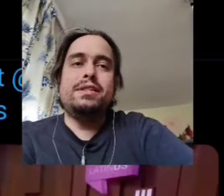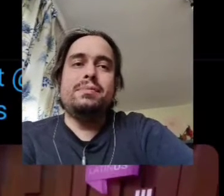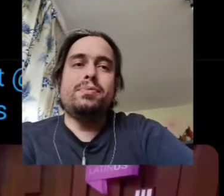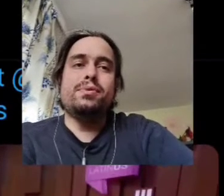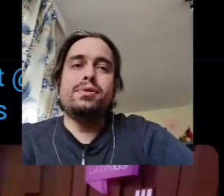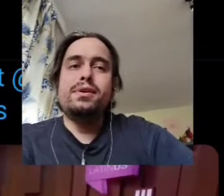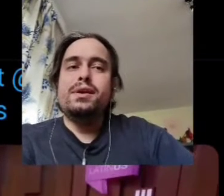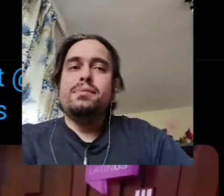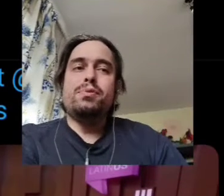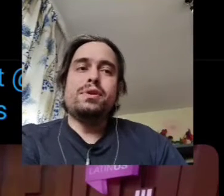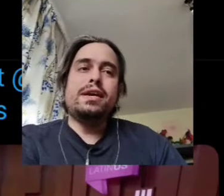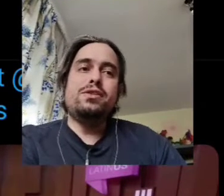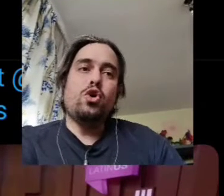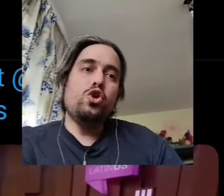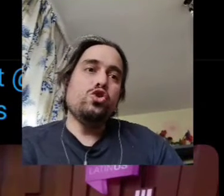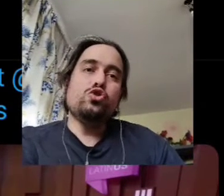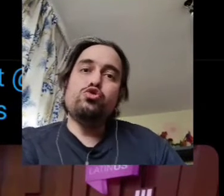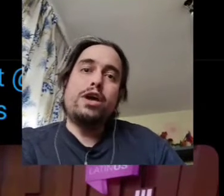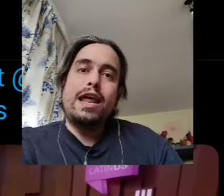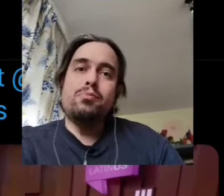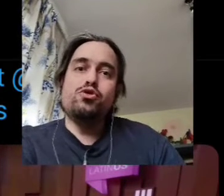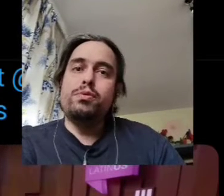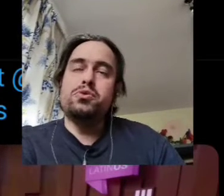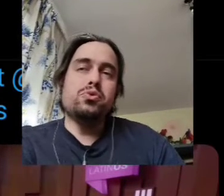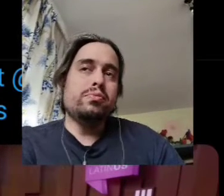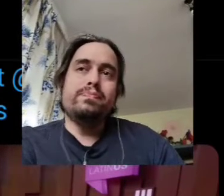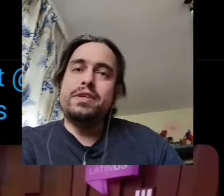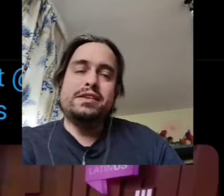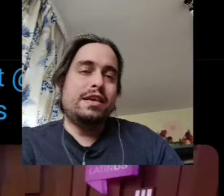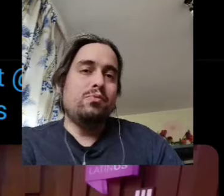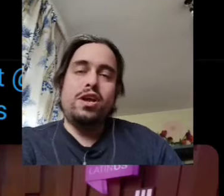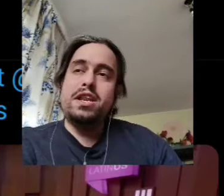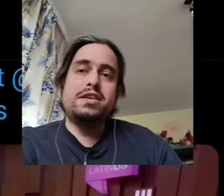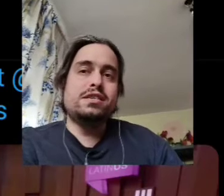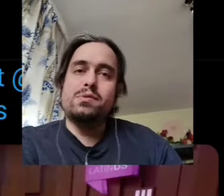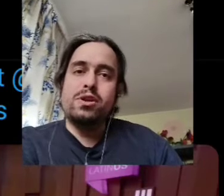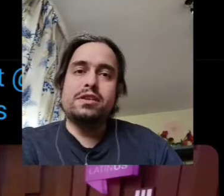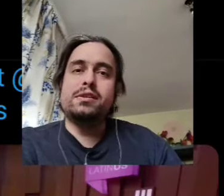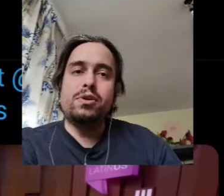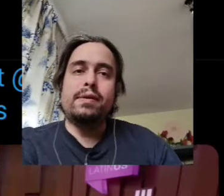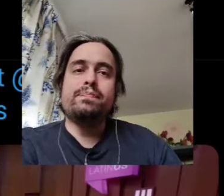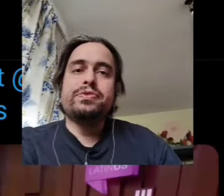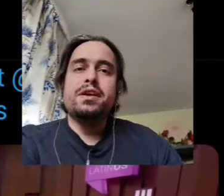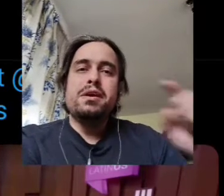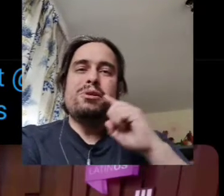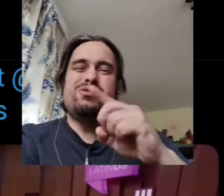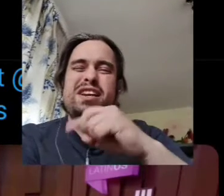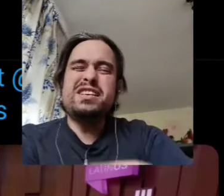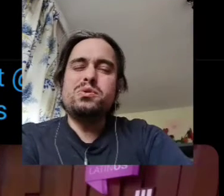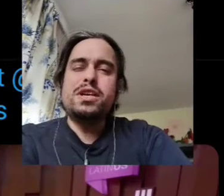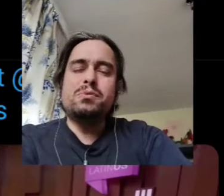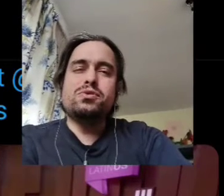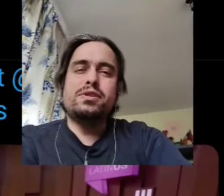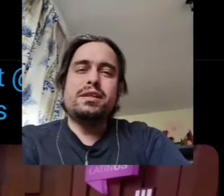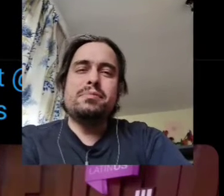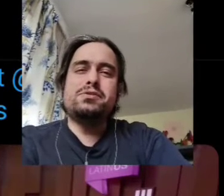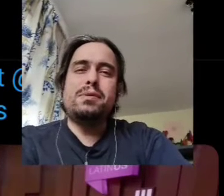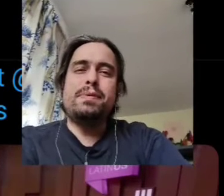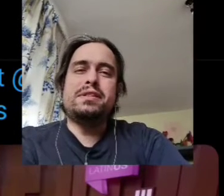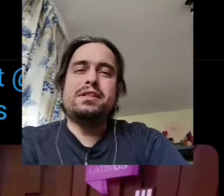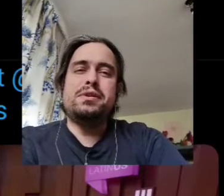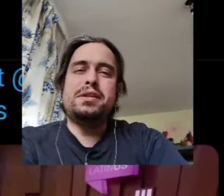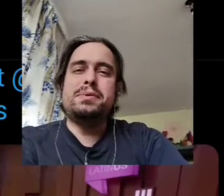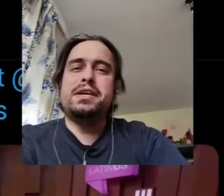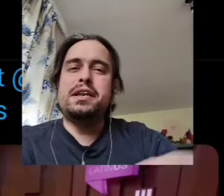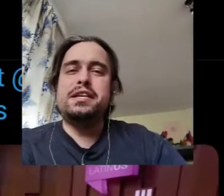amargamente por porque no nosotros ganamos pero es que morena y es que morena es que morena me gustaría que escucháramos nada más